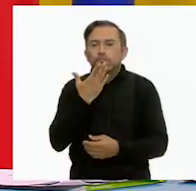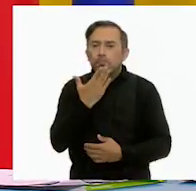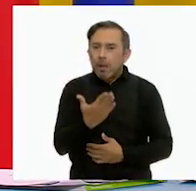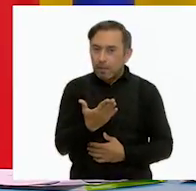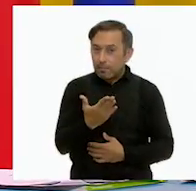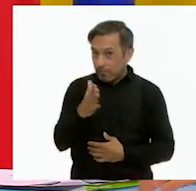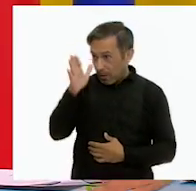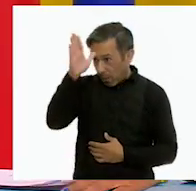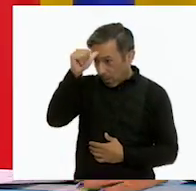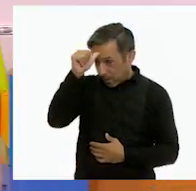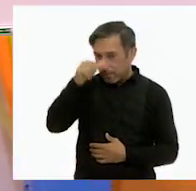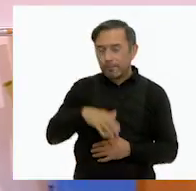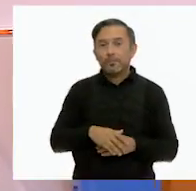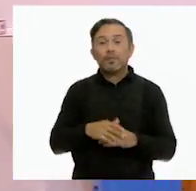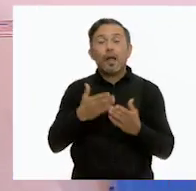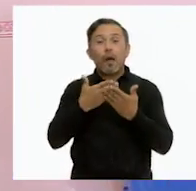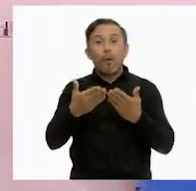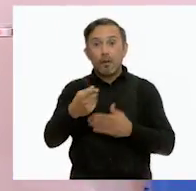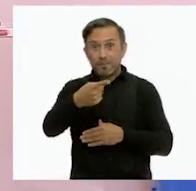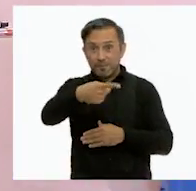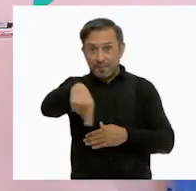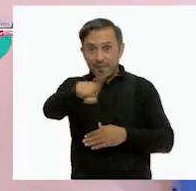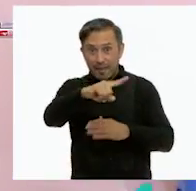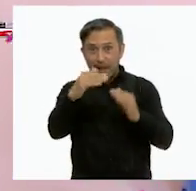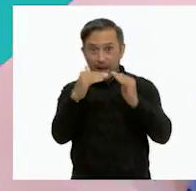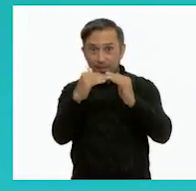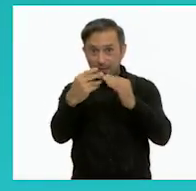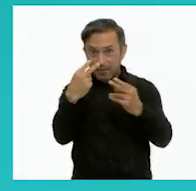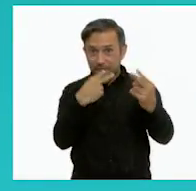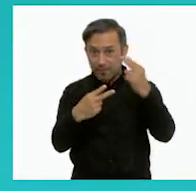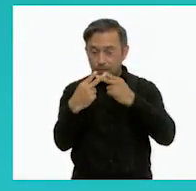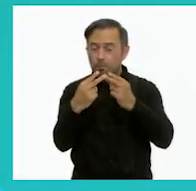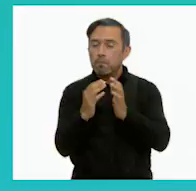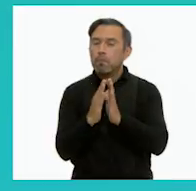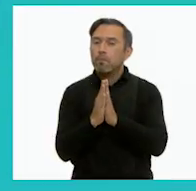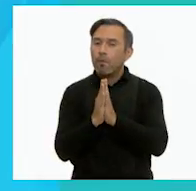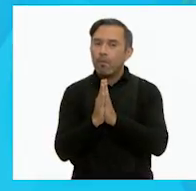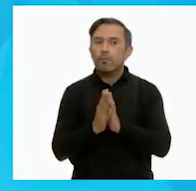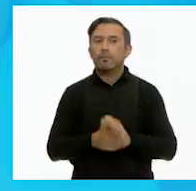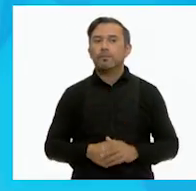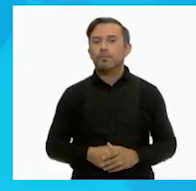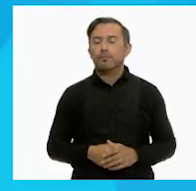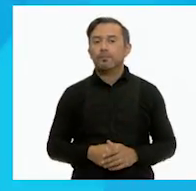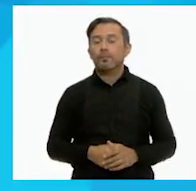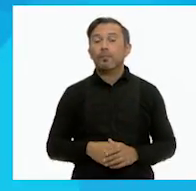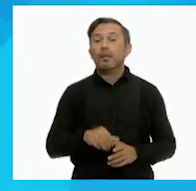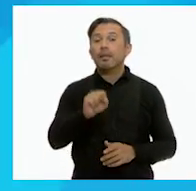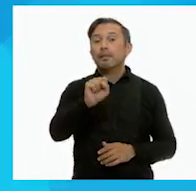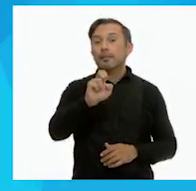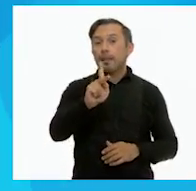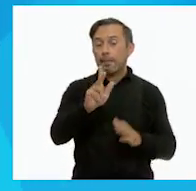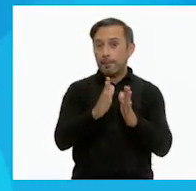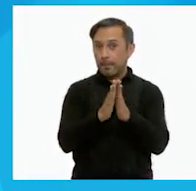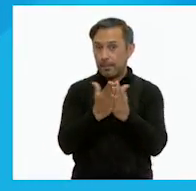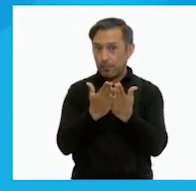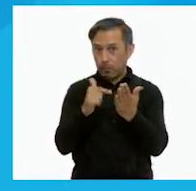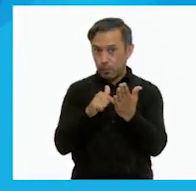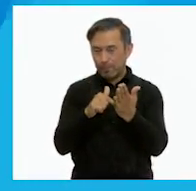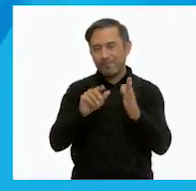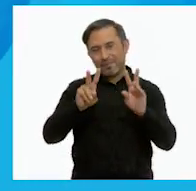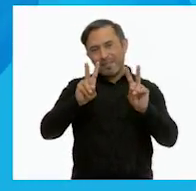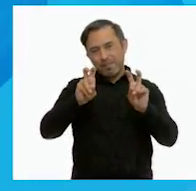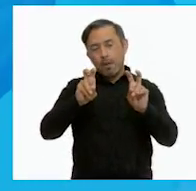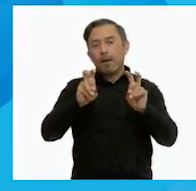pedir a los chicos ahí en casita que tengan a la mano su libro de conocimiento del